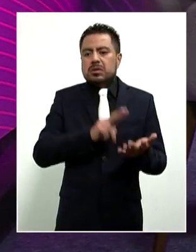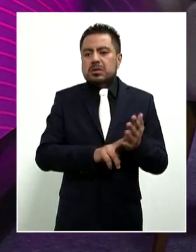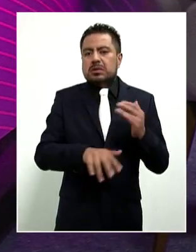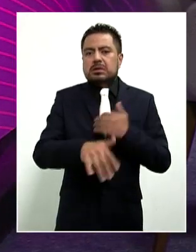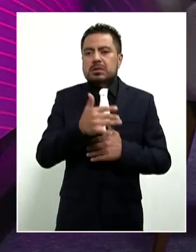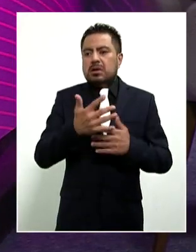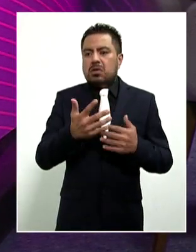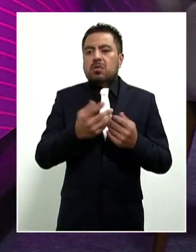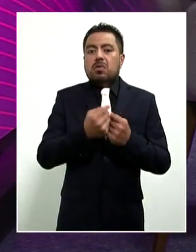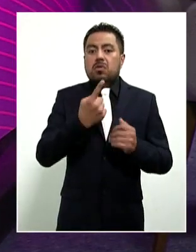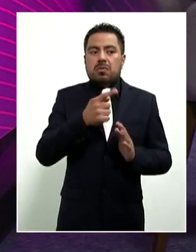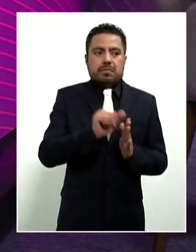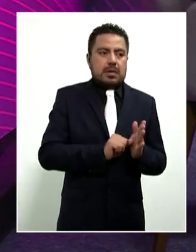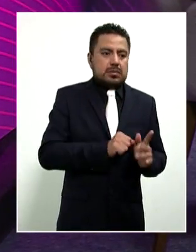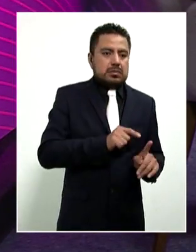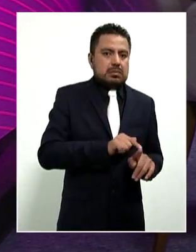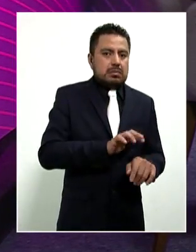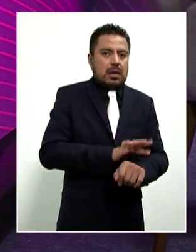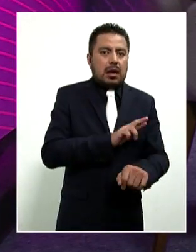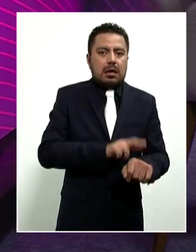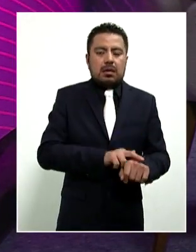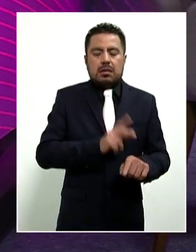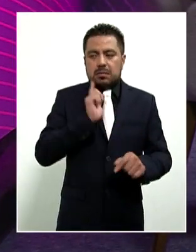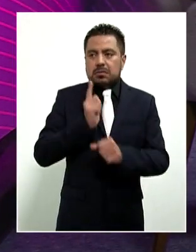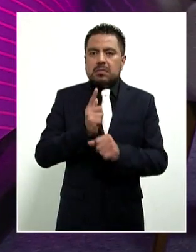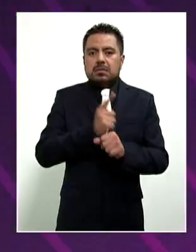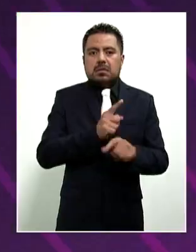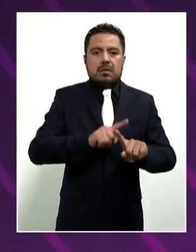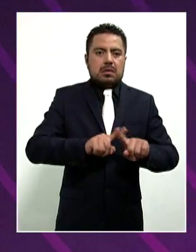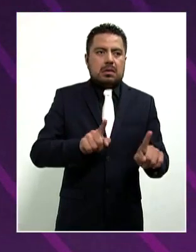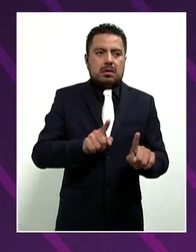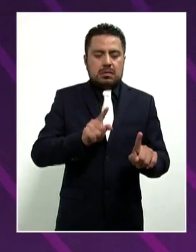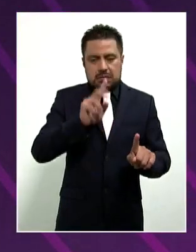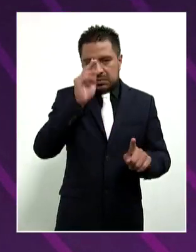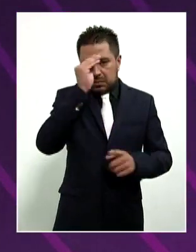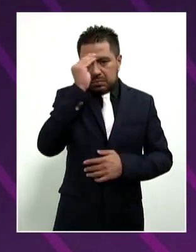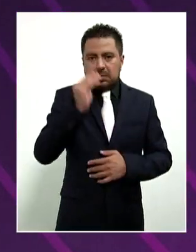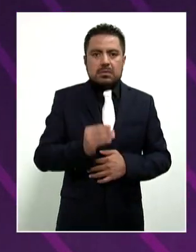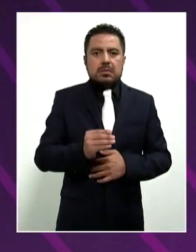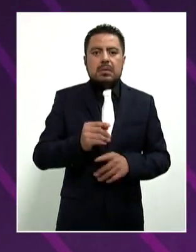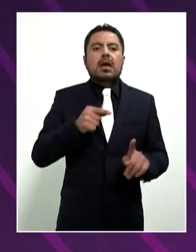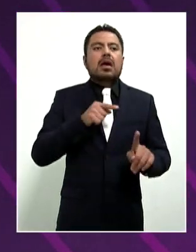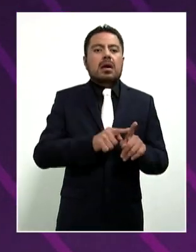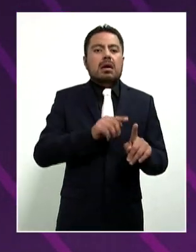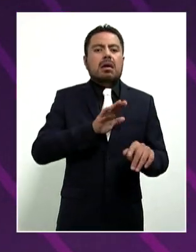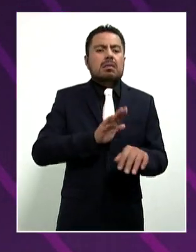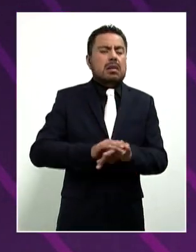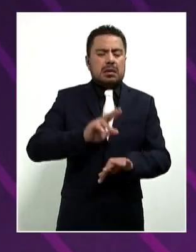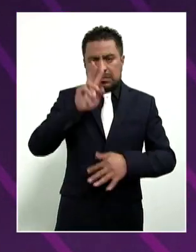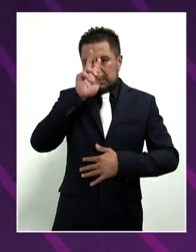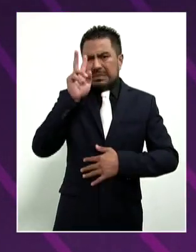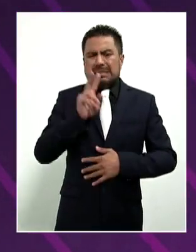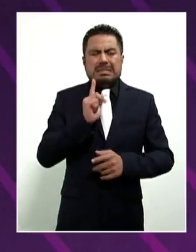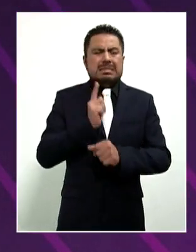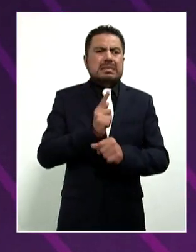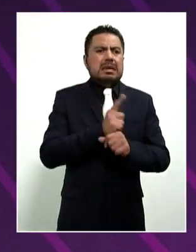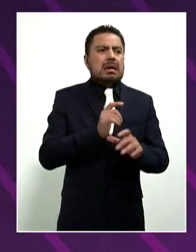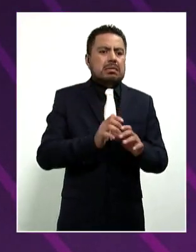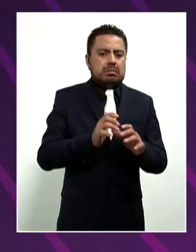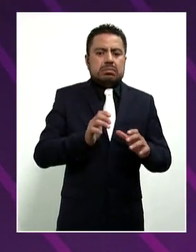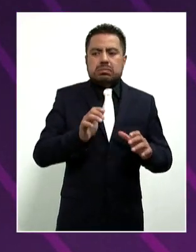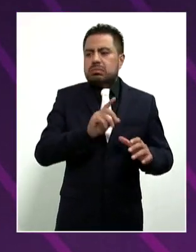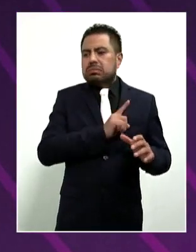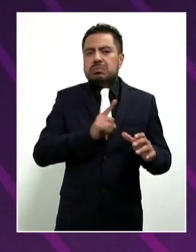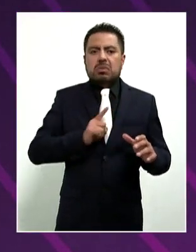en un mes. Entonces eso te hace ver que la diferencia es abismal y sin embargo la capacidad operativa no ha podido crecer como